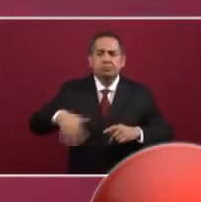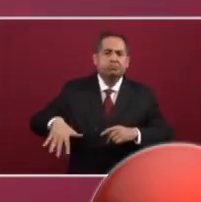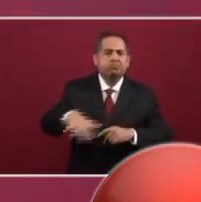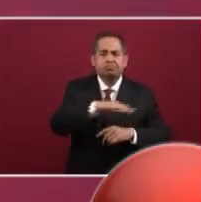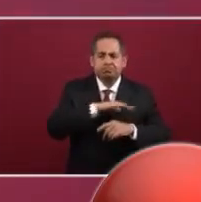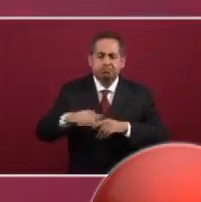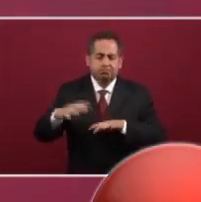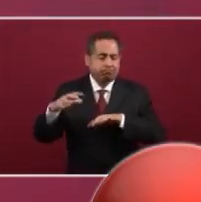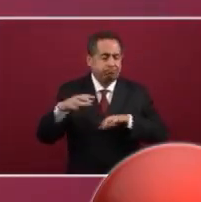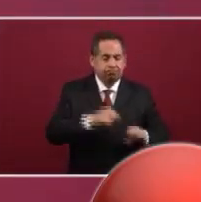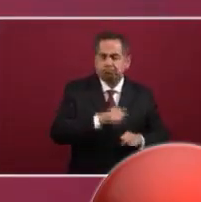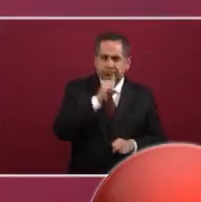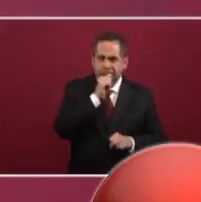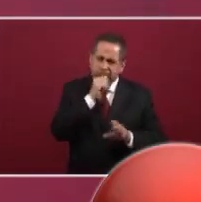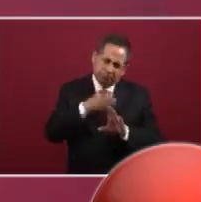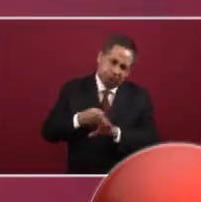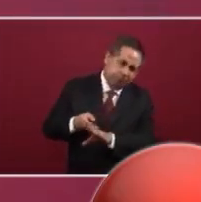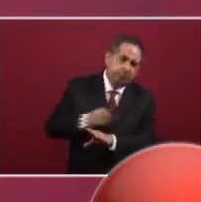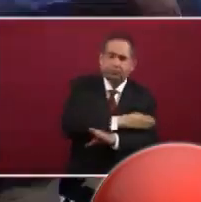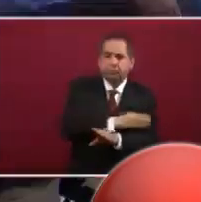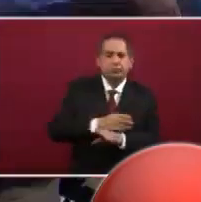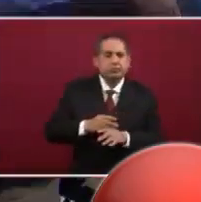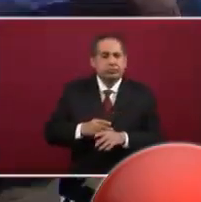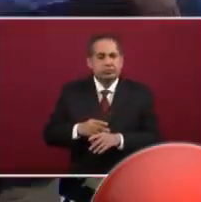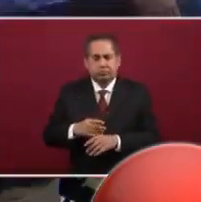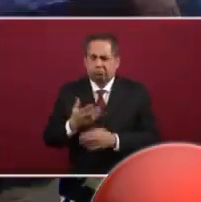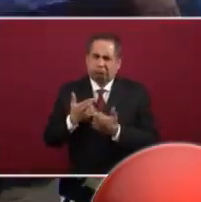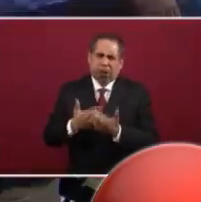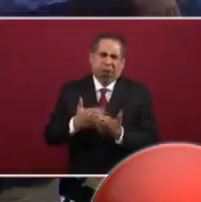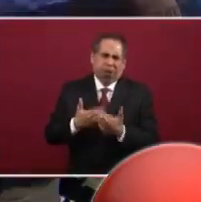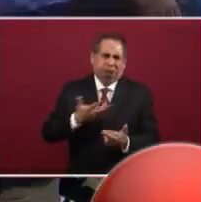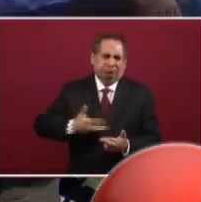encuentros entre culturas.